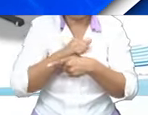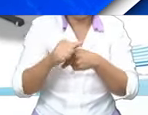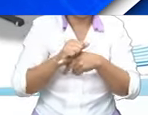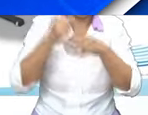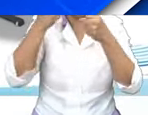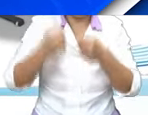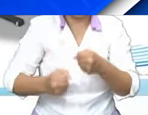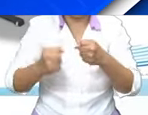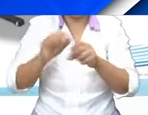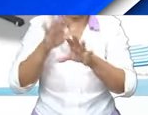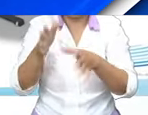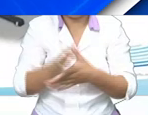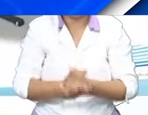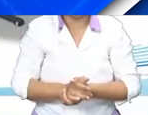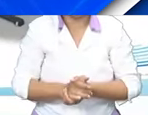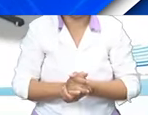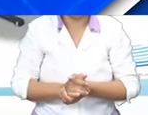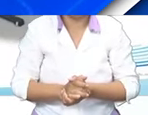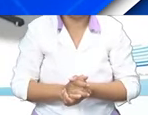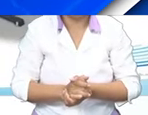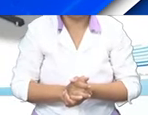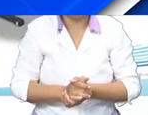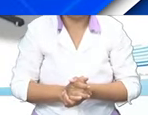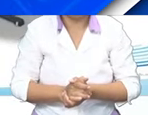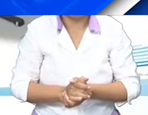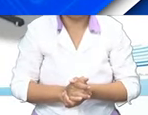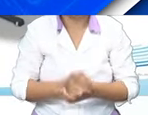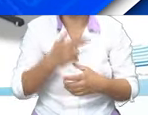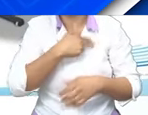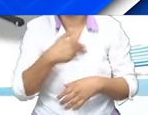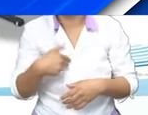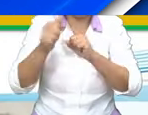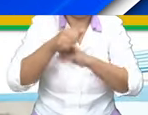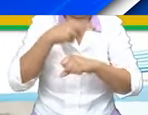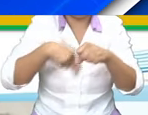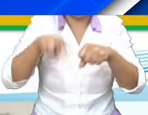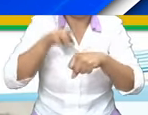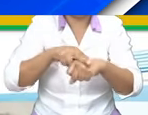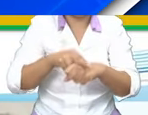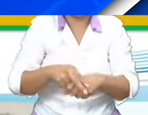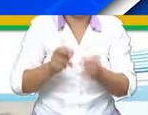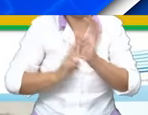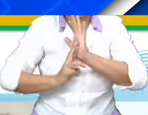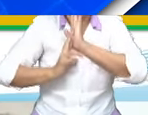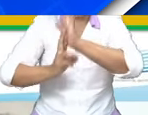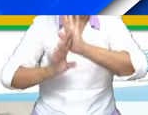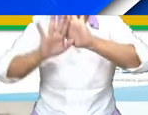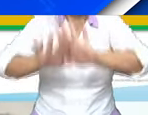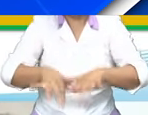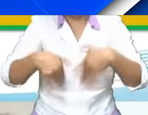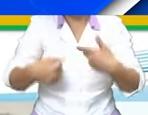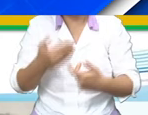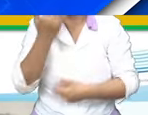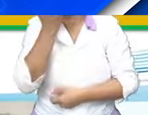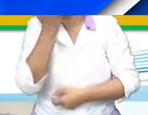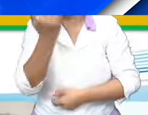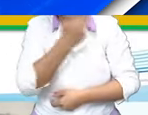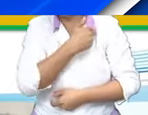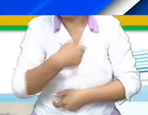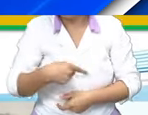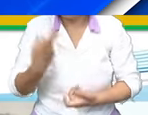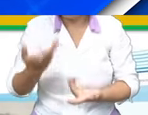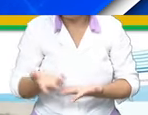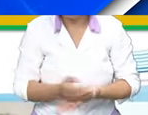e intergeneracionales y de género en dicho parlamento que den respuesta a lo establecido